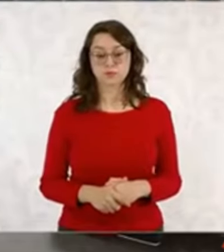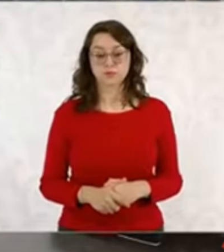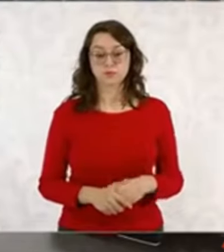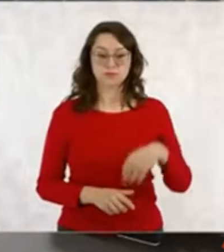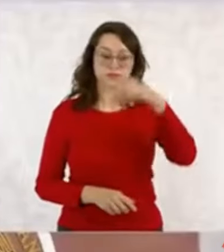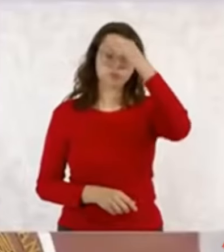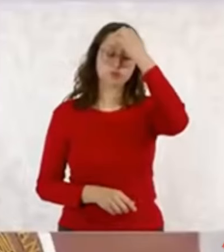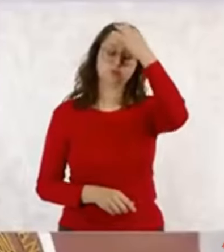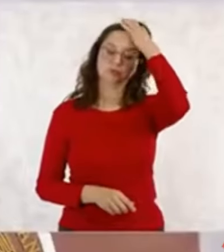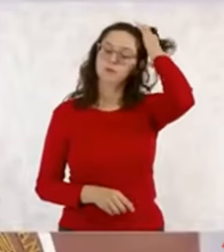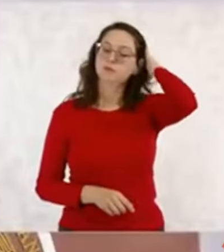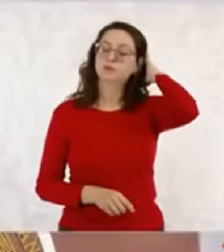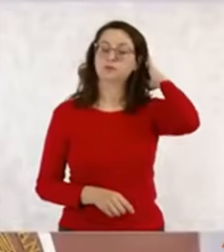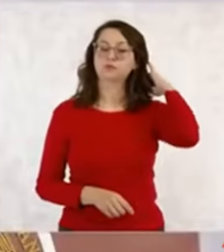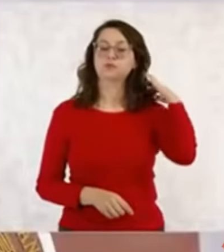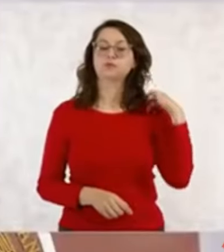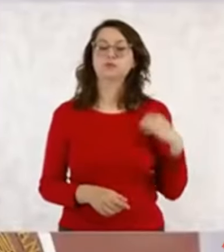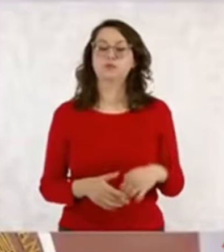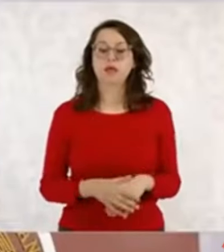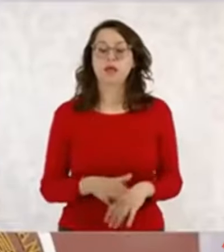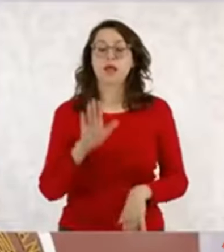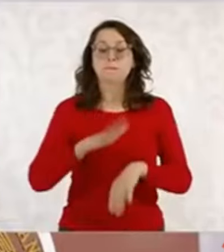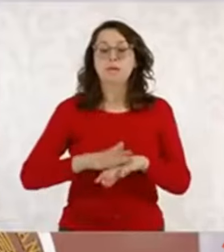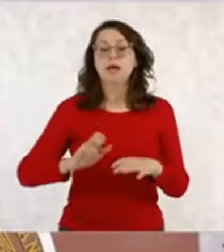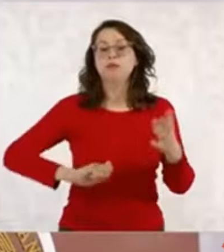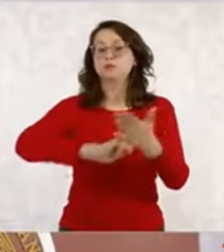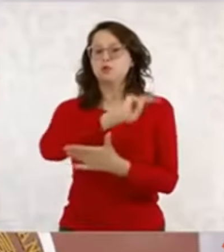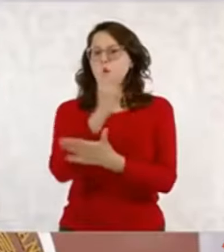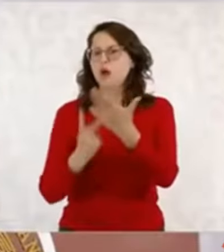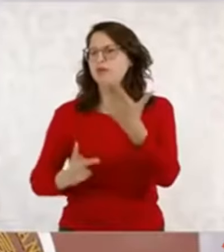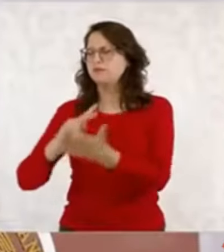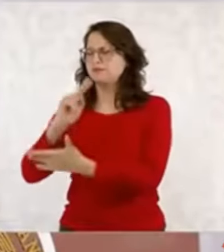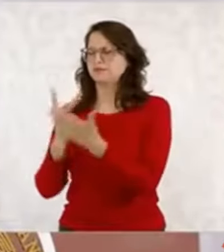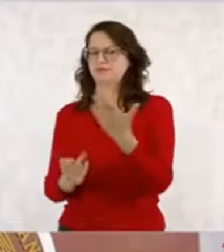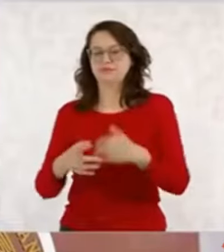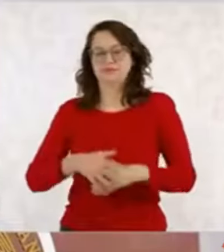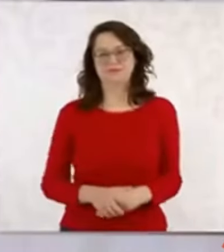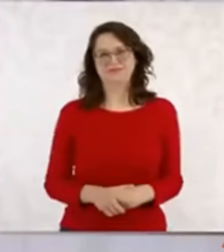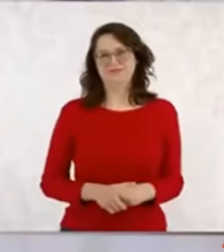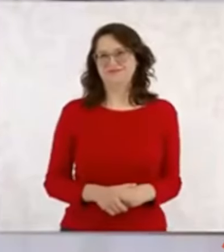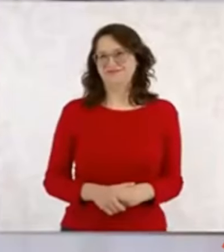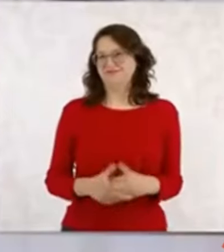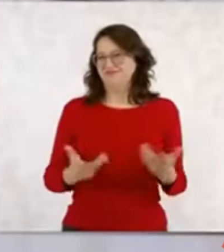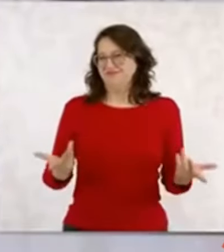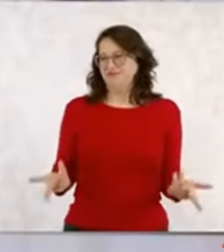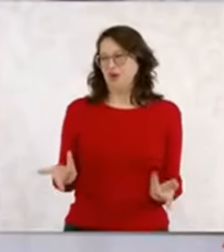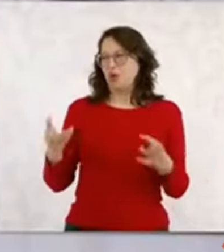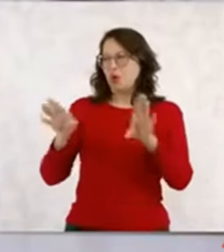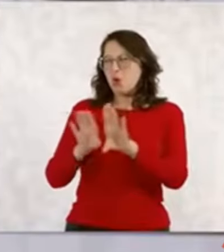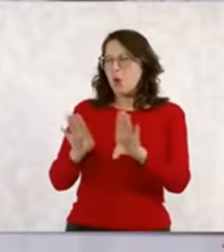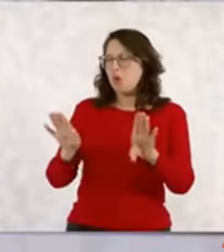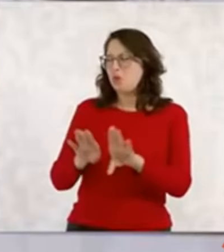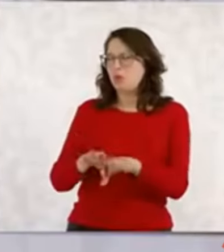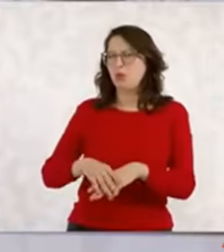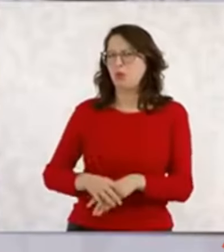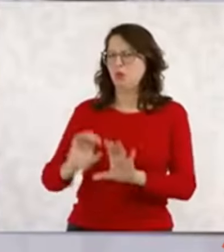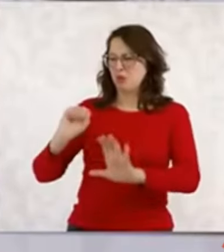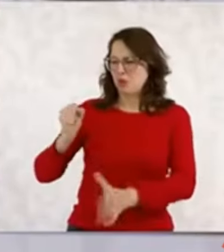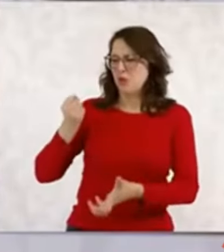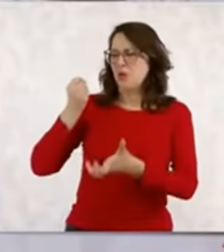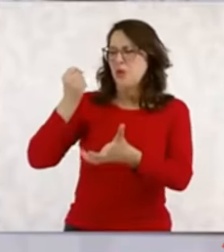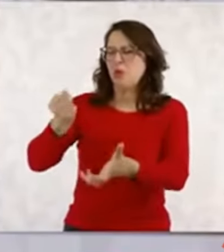Más los programas de bienestar. ¿Cómo se podría tener 850,000 millones de pesos en programas de